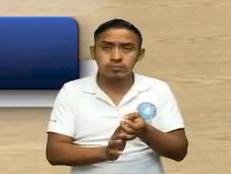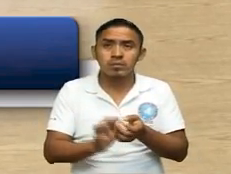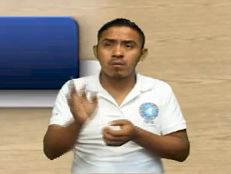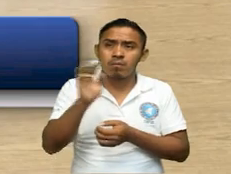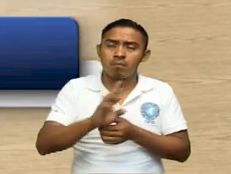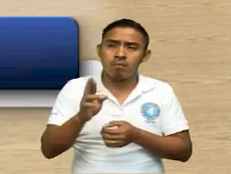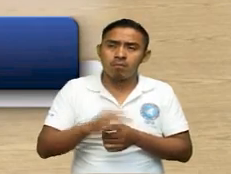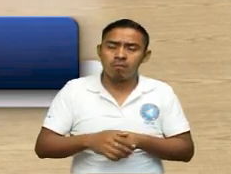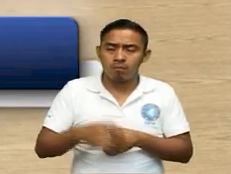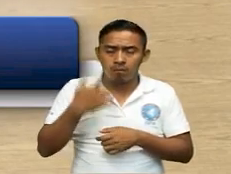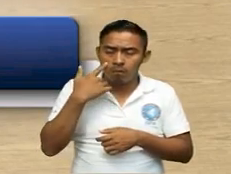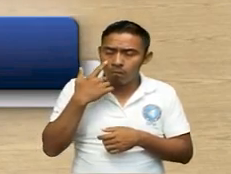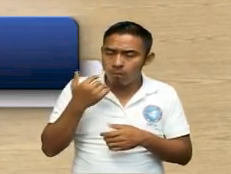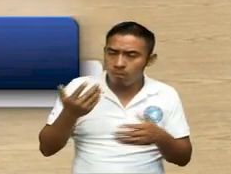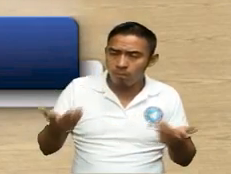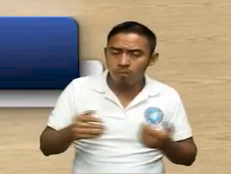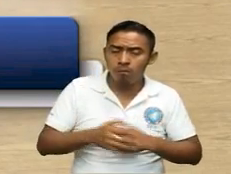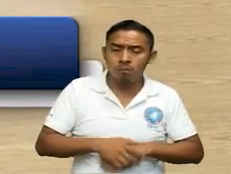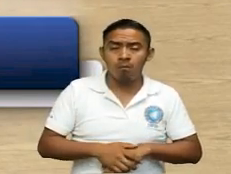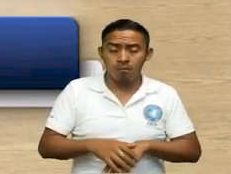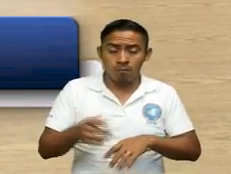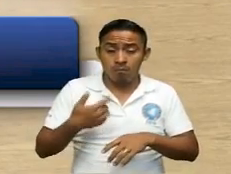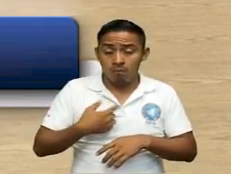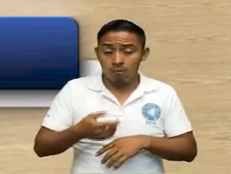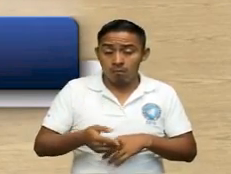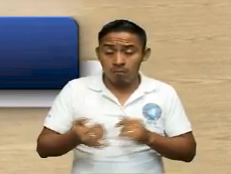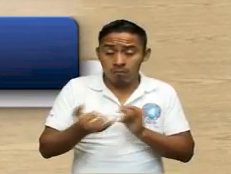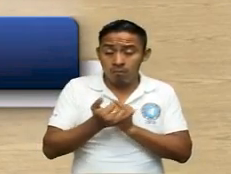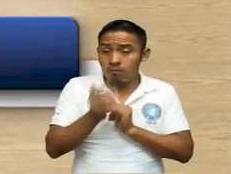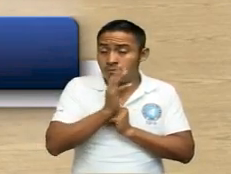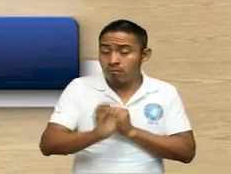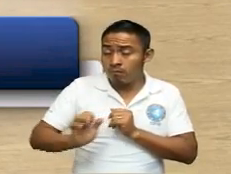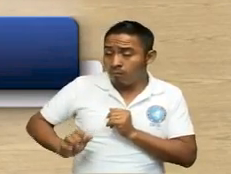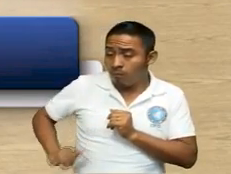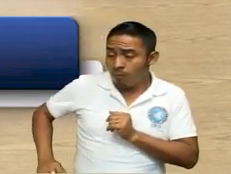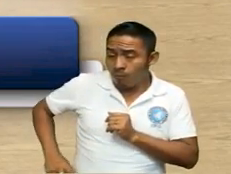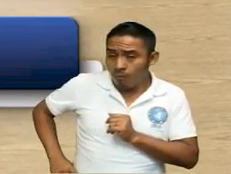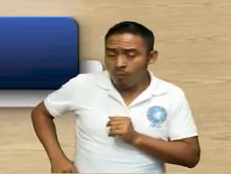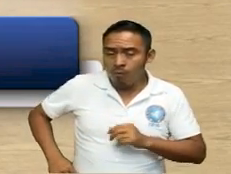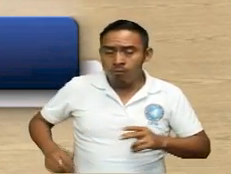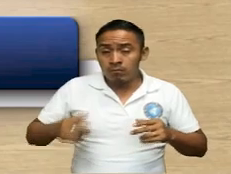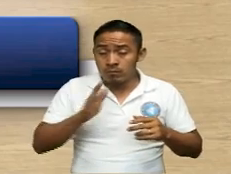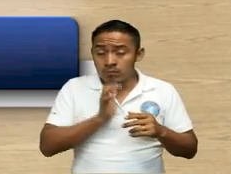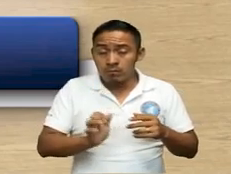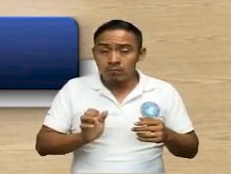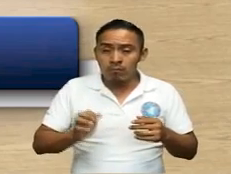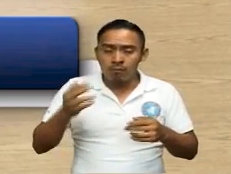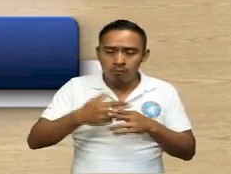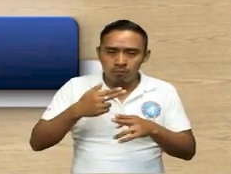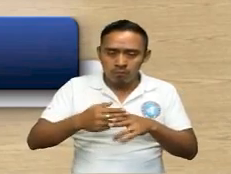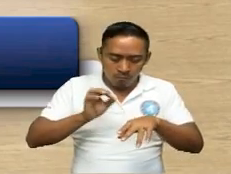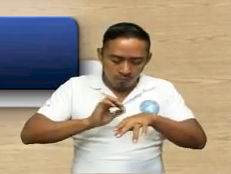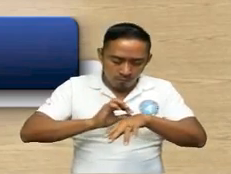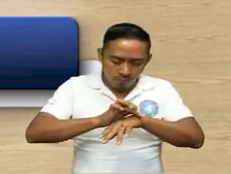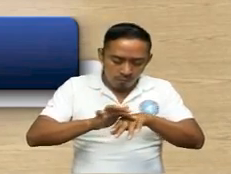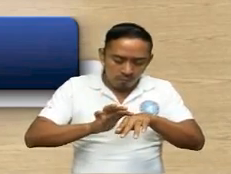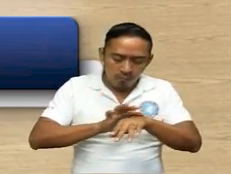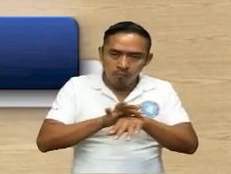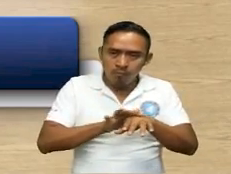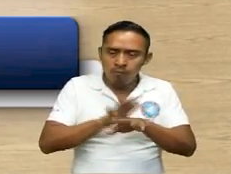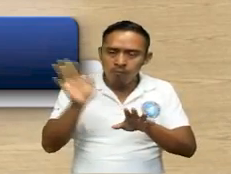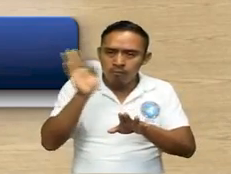podemos reconocer? Fácilmente. La misma placa que tienen los niños, o el muguet que le dicen las mamas, o la lata de leche que le llaman ellas, las